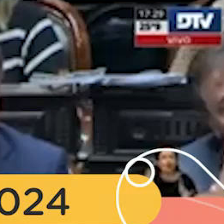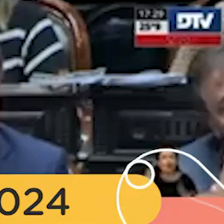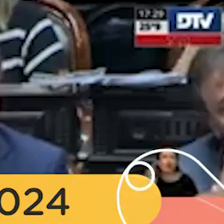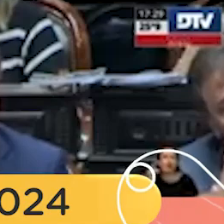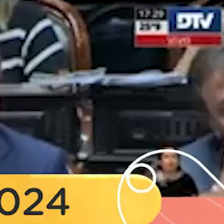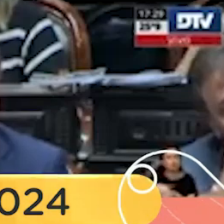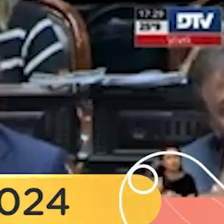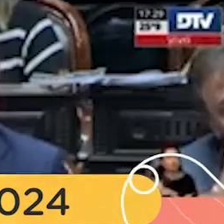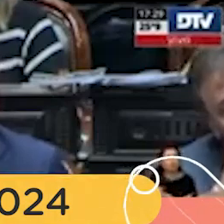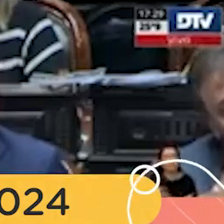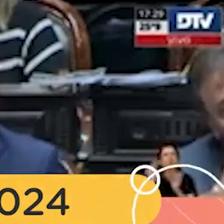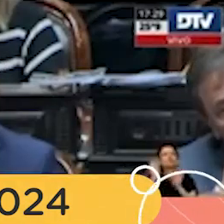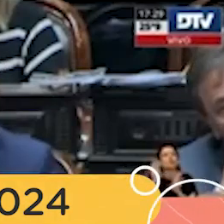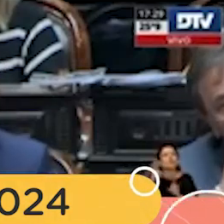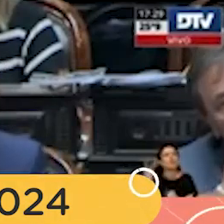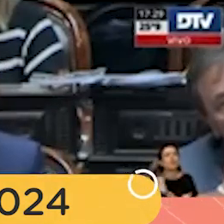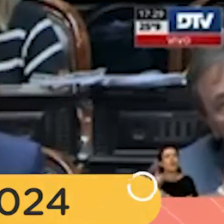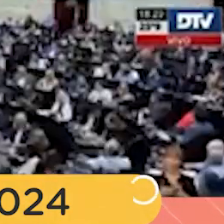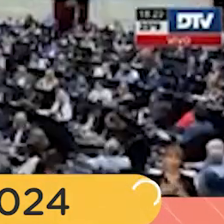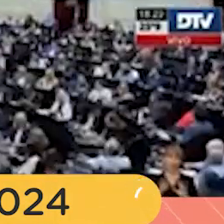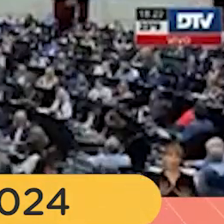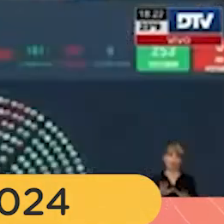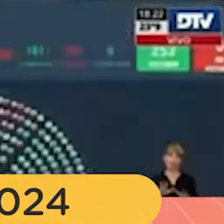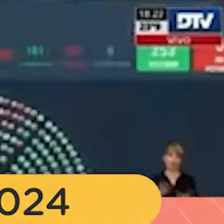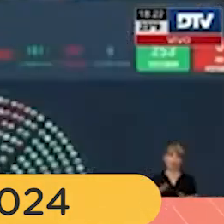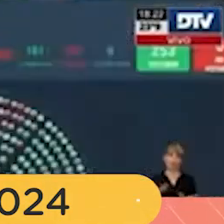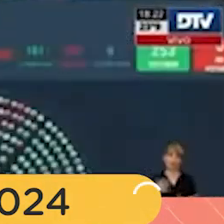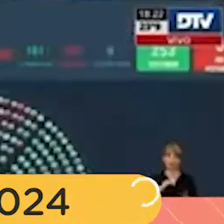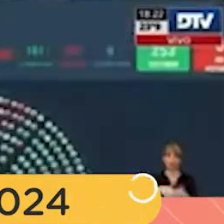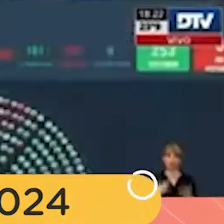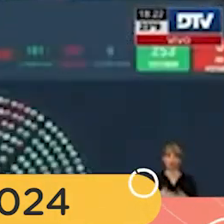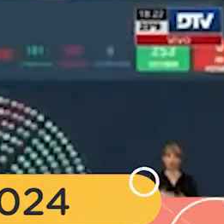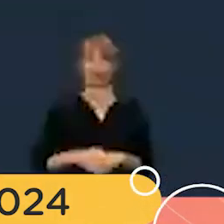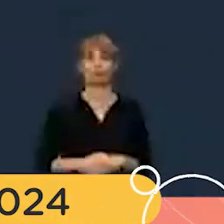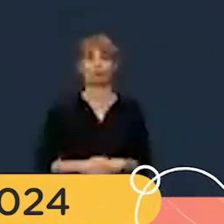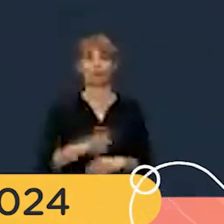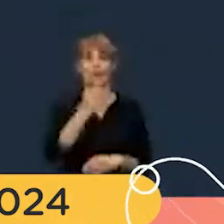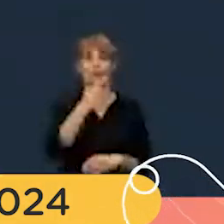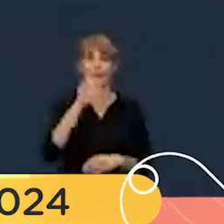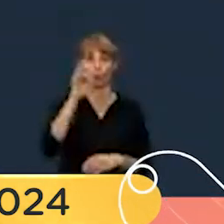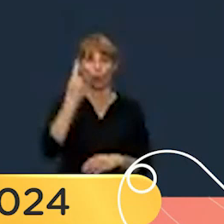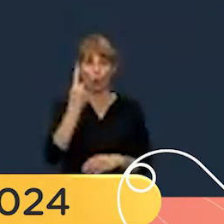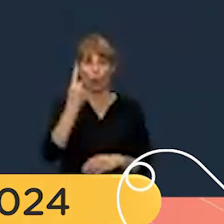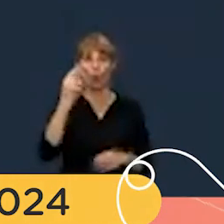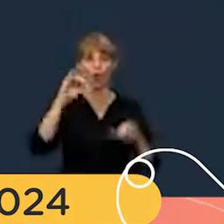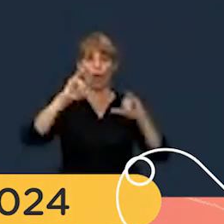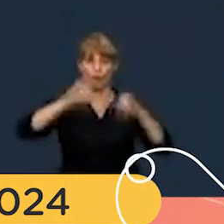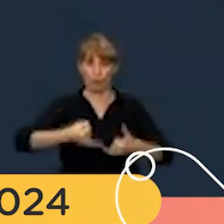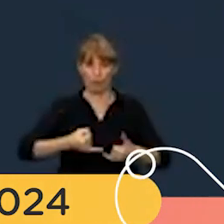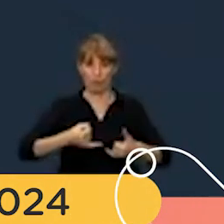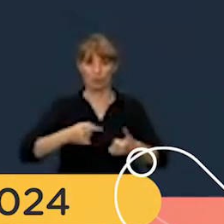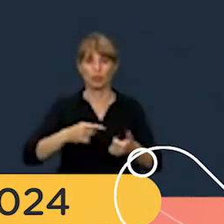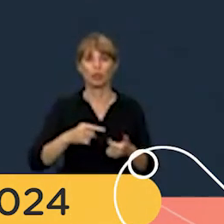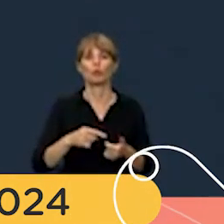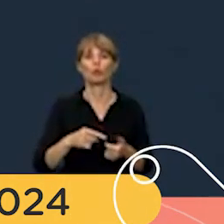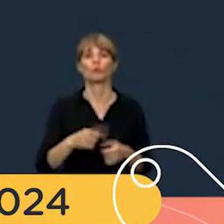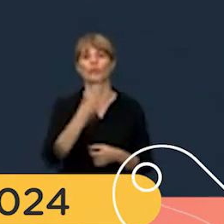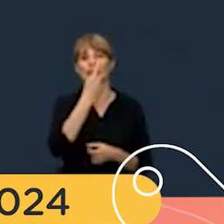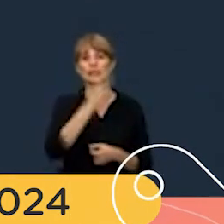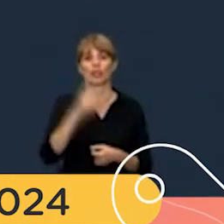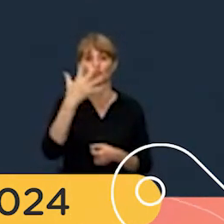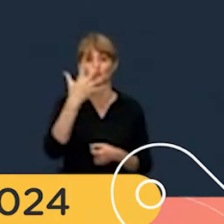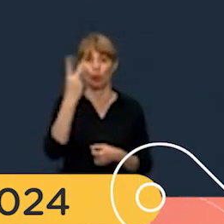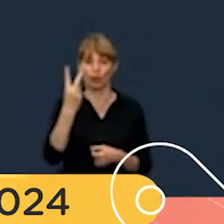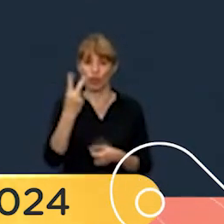para privatizar, para que se estudiara cómo se desempeña esa empresa, que no es lo mismo que el banco, ¿no? Porque son empresas